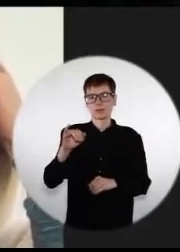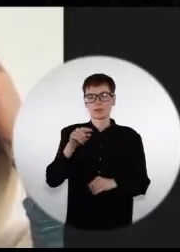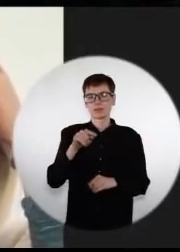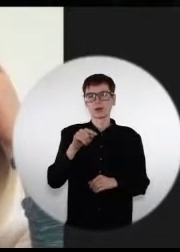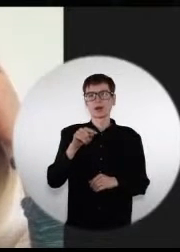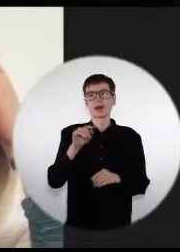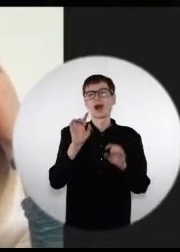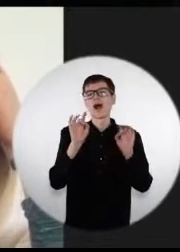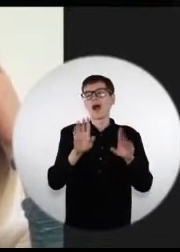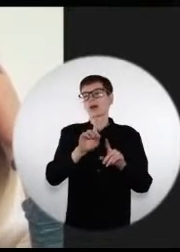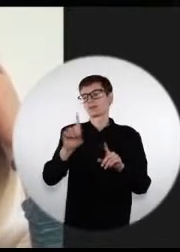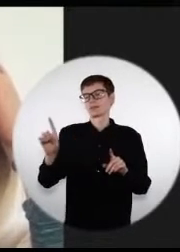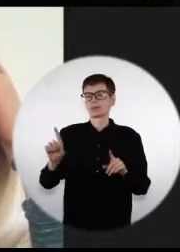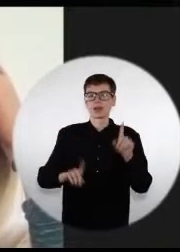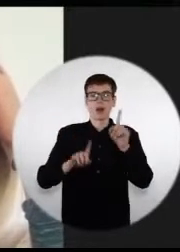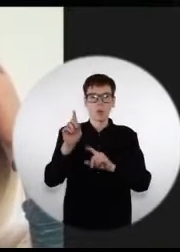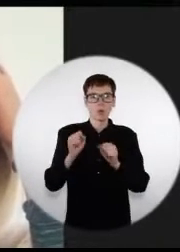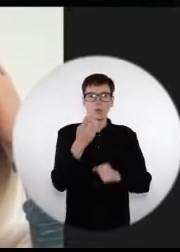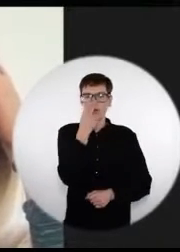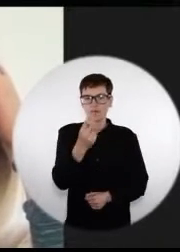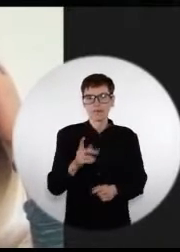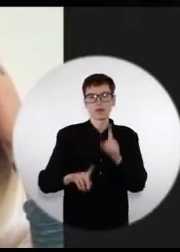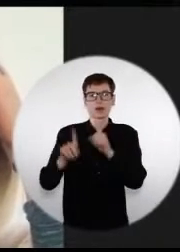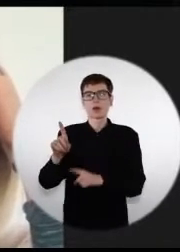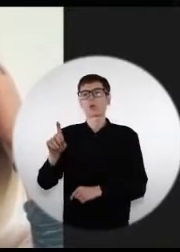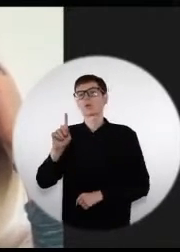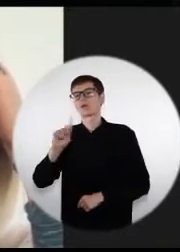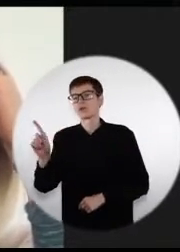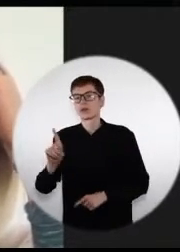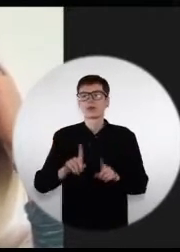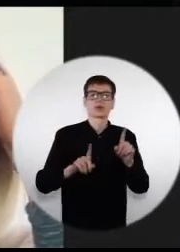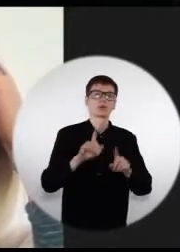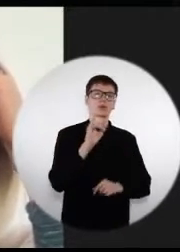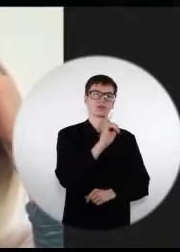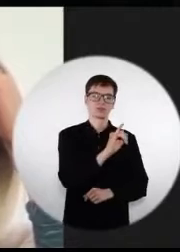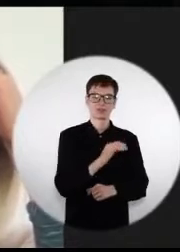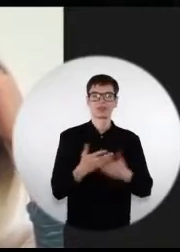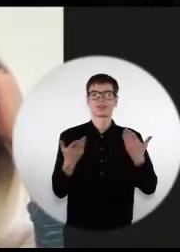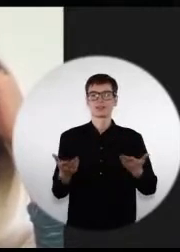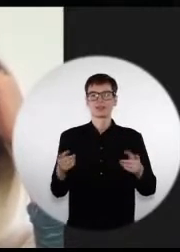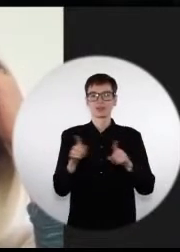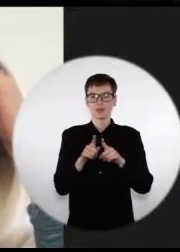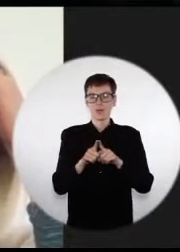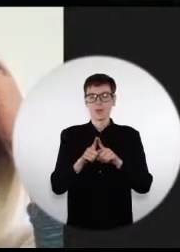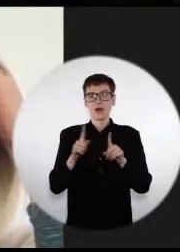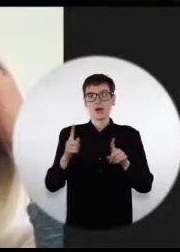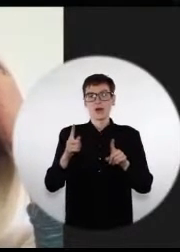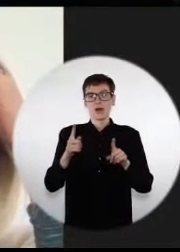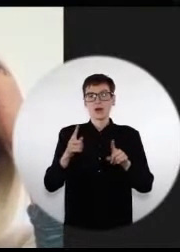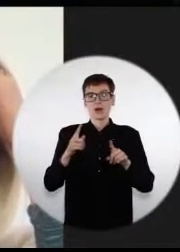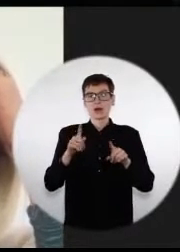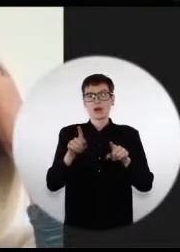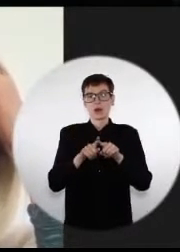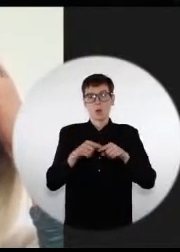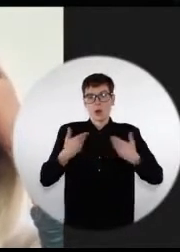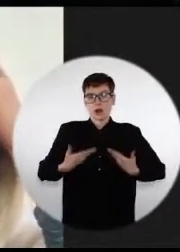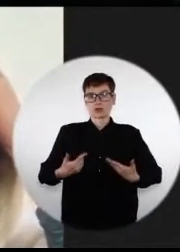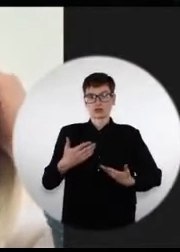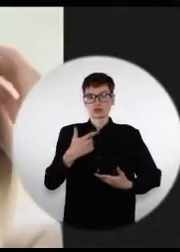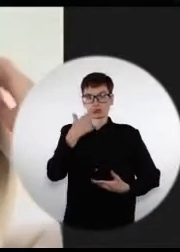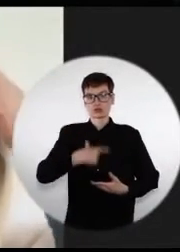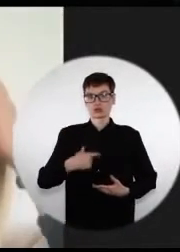que extrae como mes normal me es muy normal que seamos así que algunos puedan ver otros no pueden ver otro escuchen